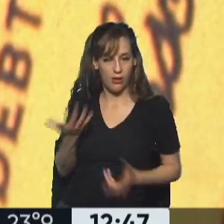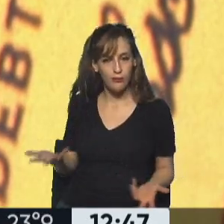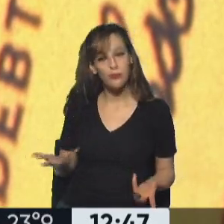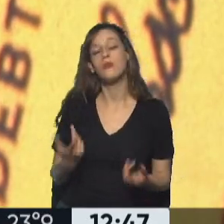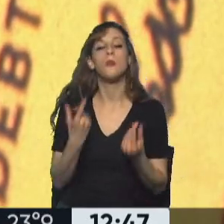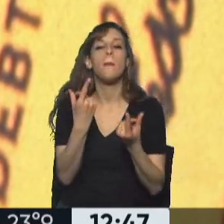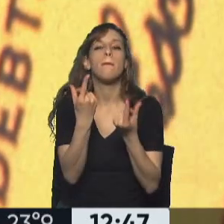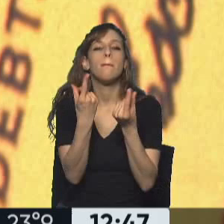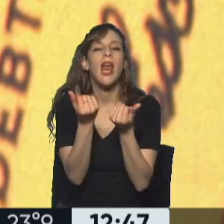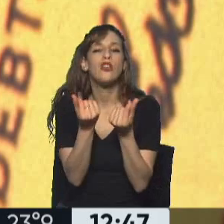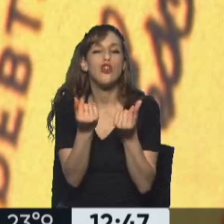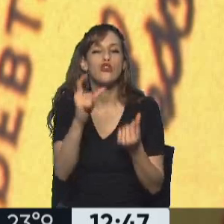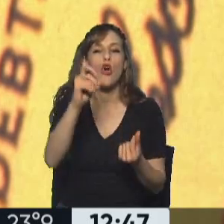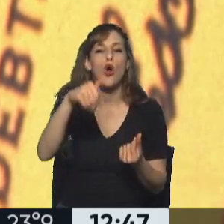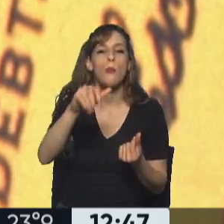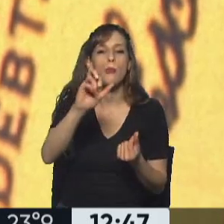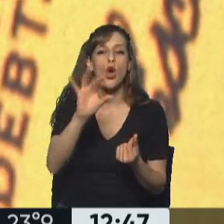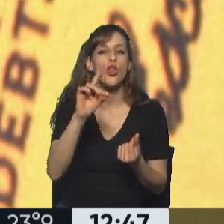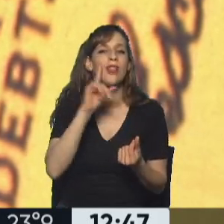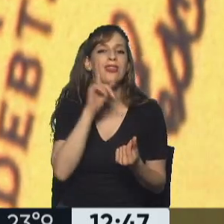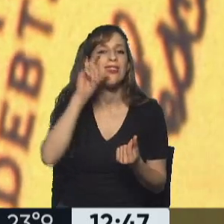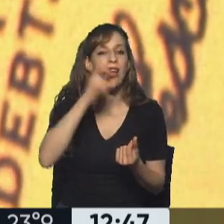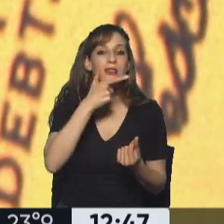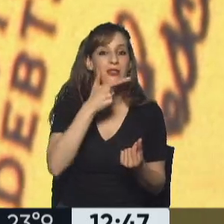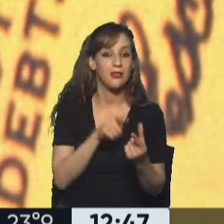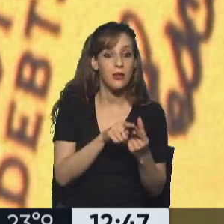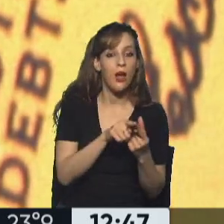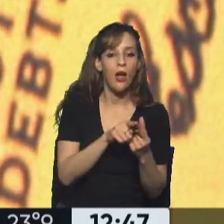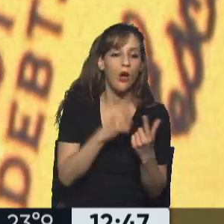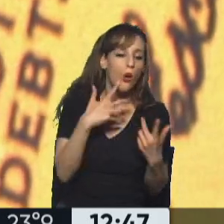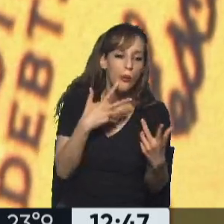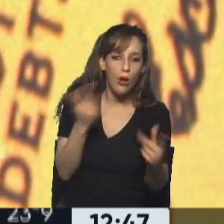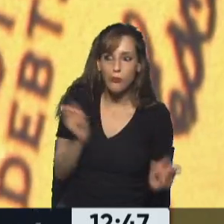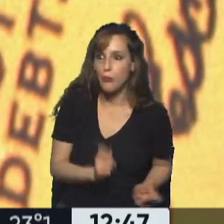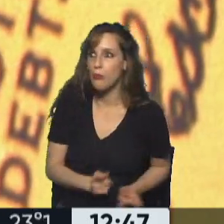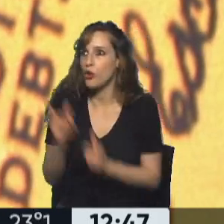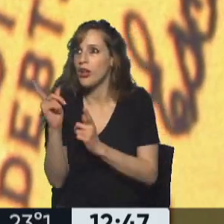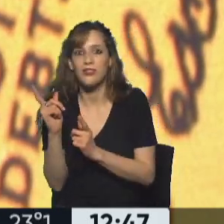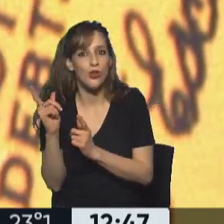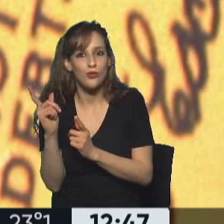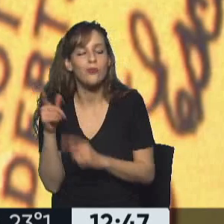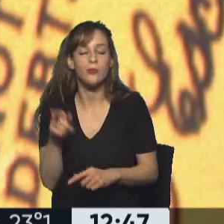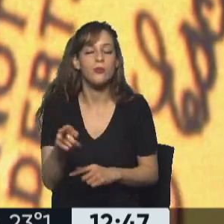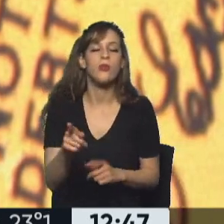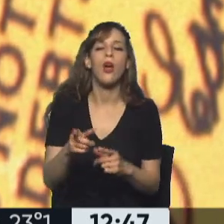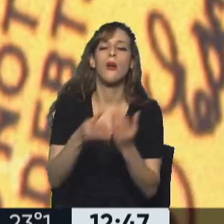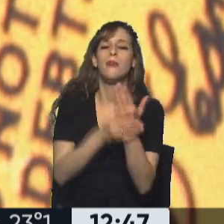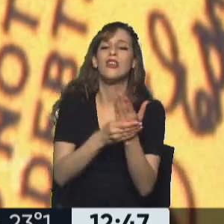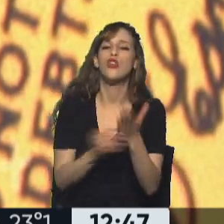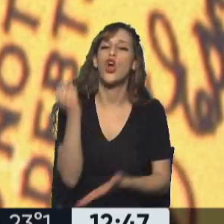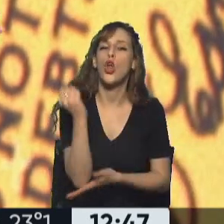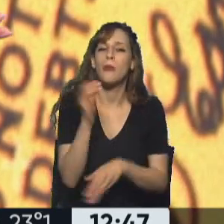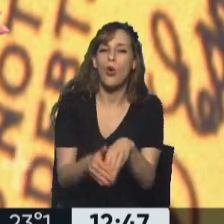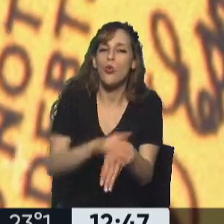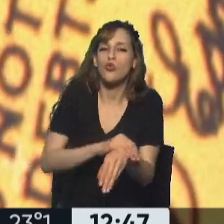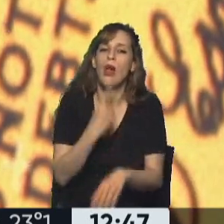commodities influyen positivamente sobre los exportadores una de las cosas que dijo martín guzmán es ministro economía hace poco es para que quieren